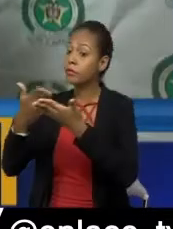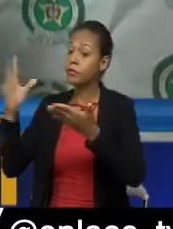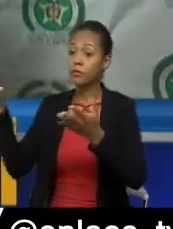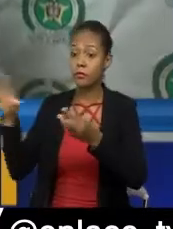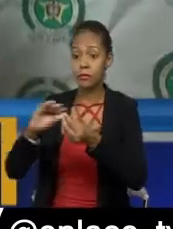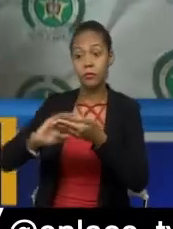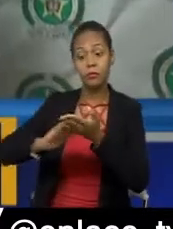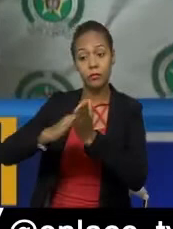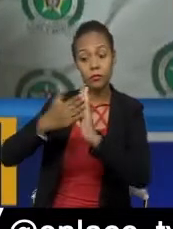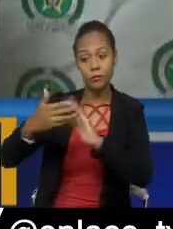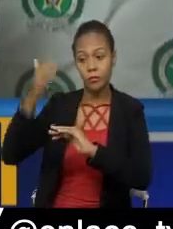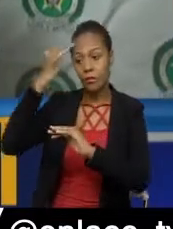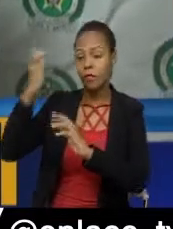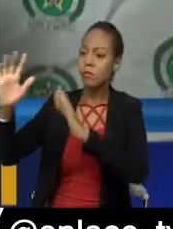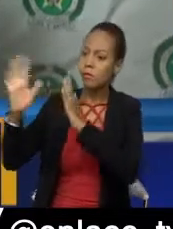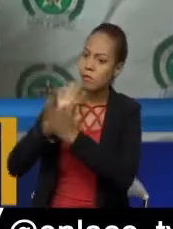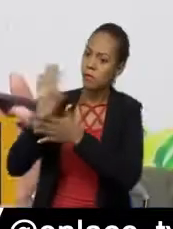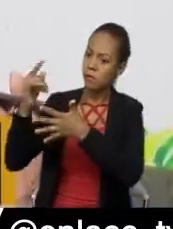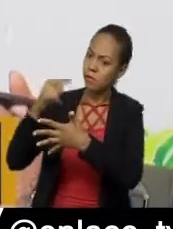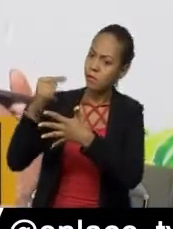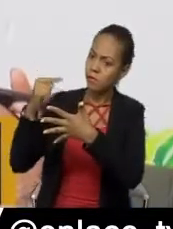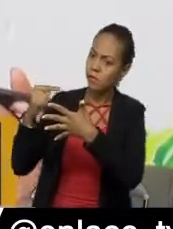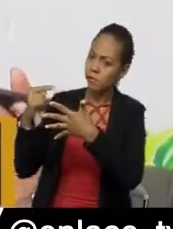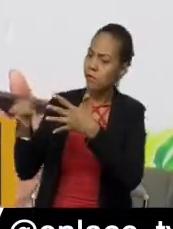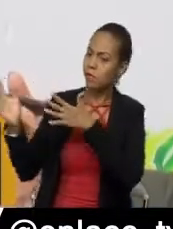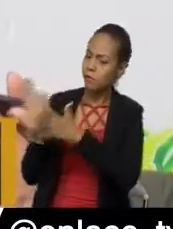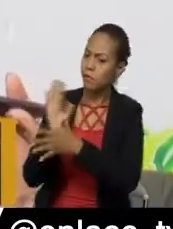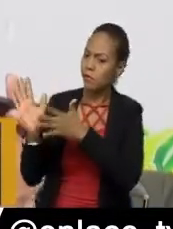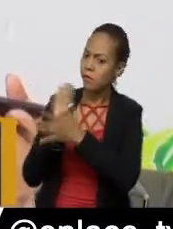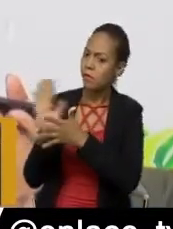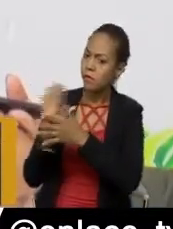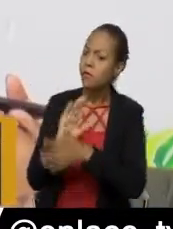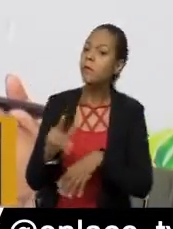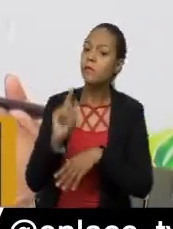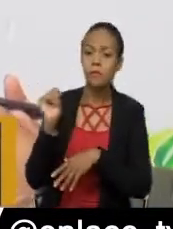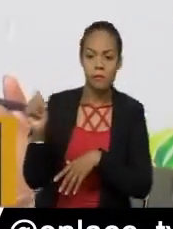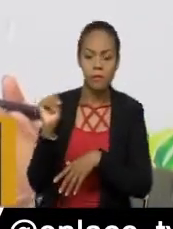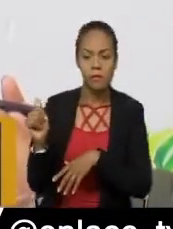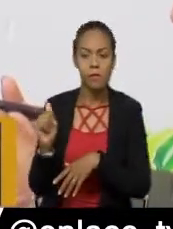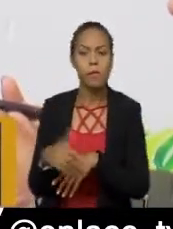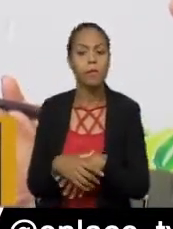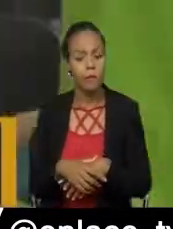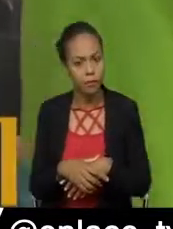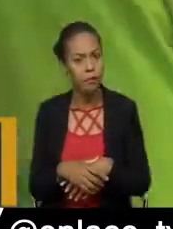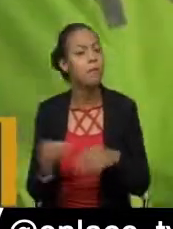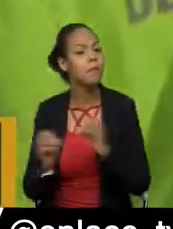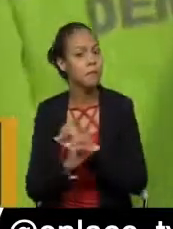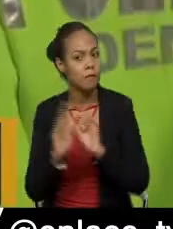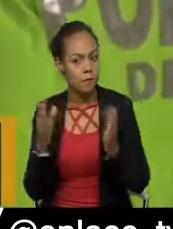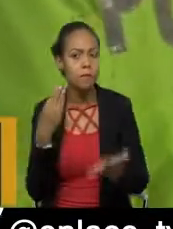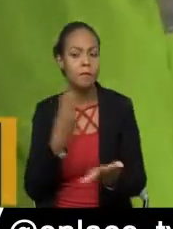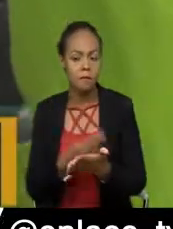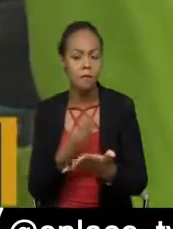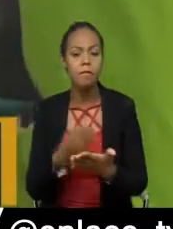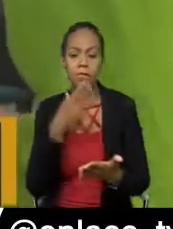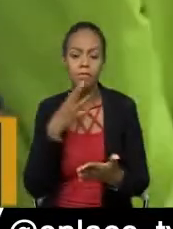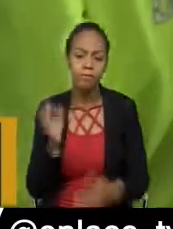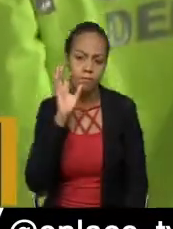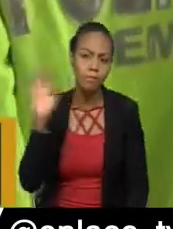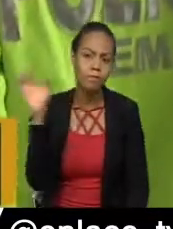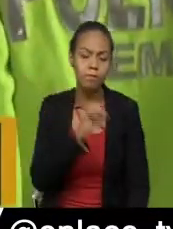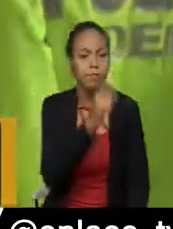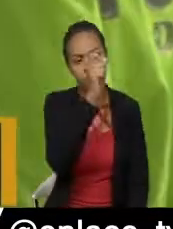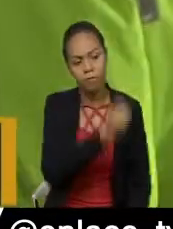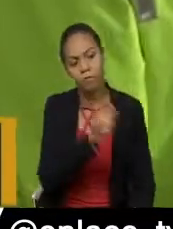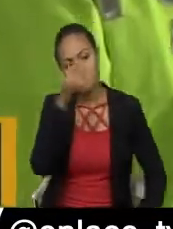aportando los elementos materiales probatorios y la información y las pruebas fehacientes con los cuales pudimos judicializar a esta